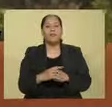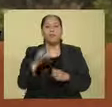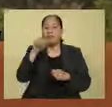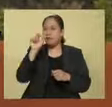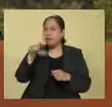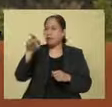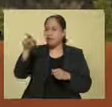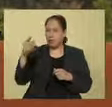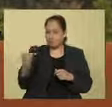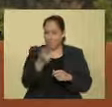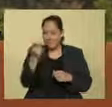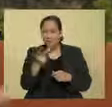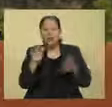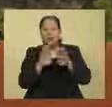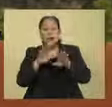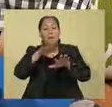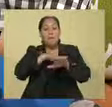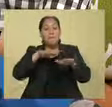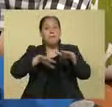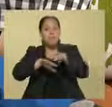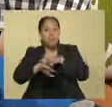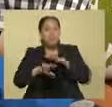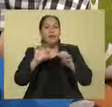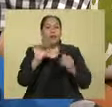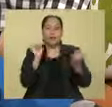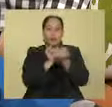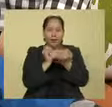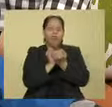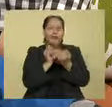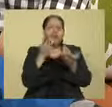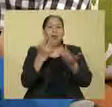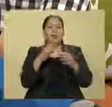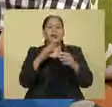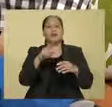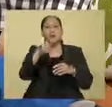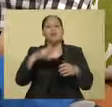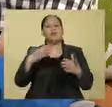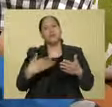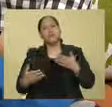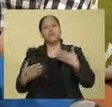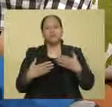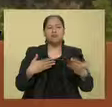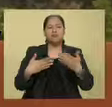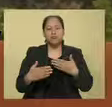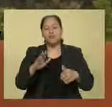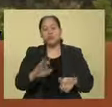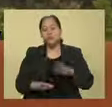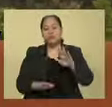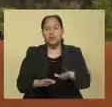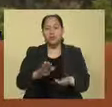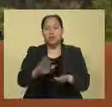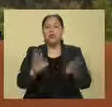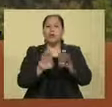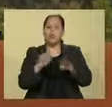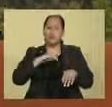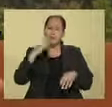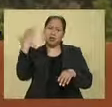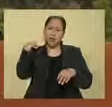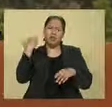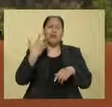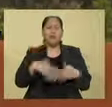ser que los pies o la marcha pueden estar afectando nuestra espalda, y sobre